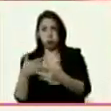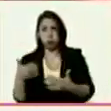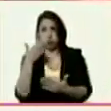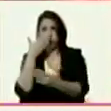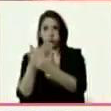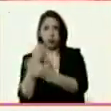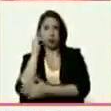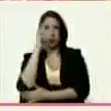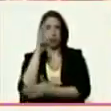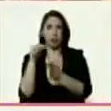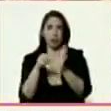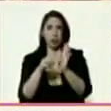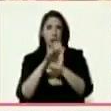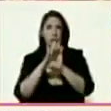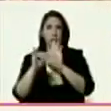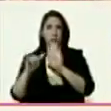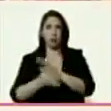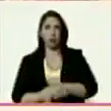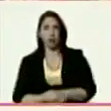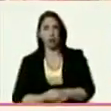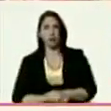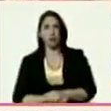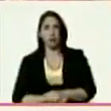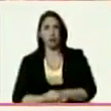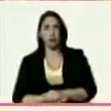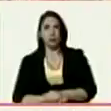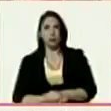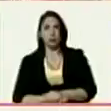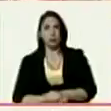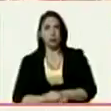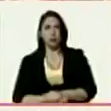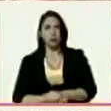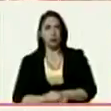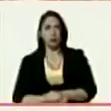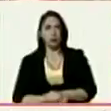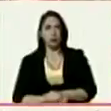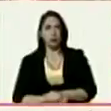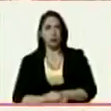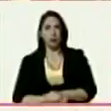Asamblea Nacional Constituyente. Es la información, más adelante un nuevo contacto con ustedes. Adelante.